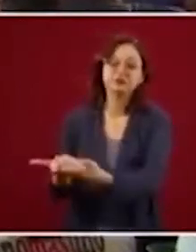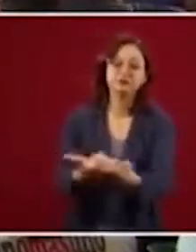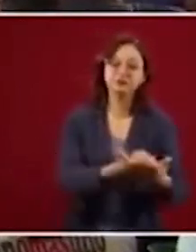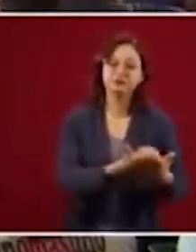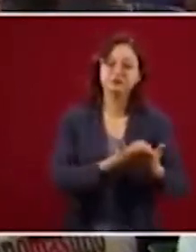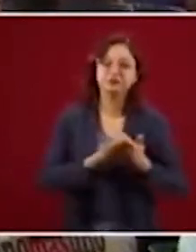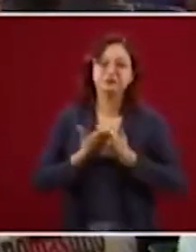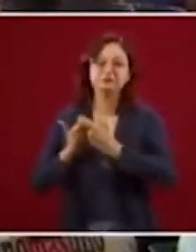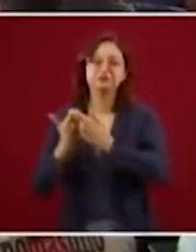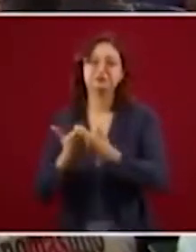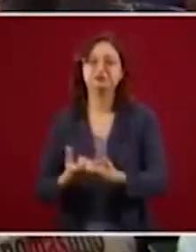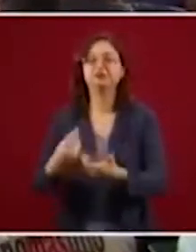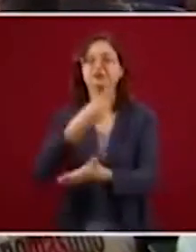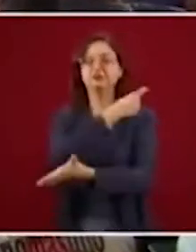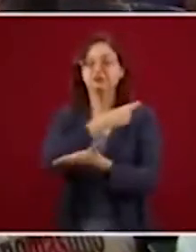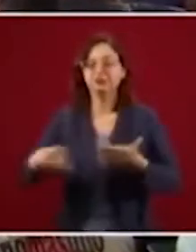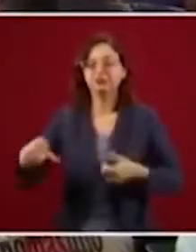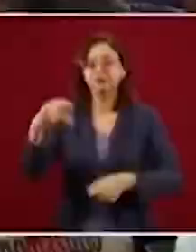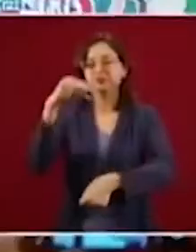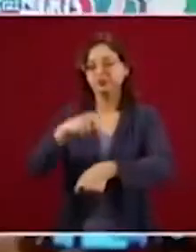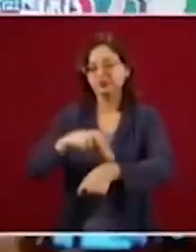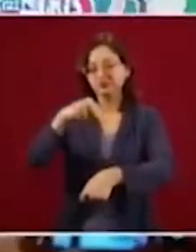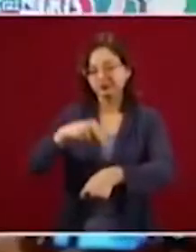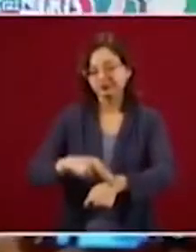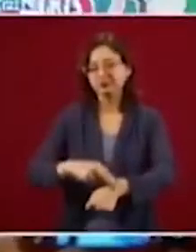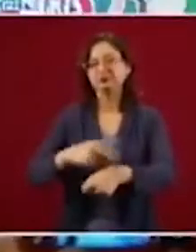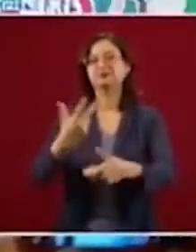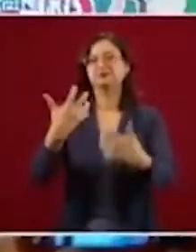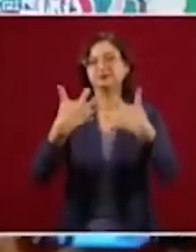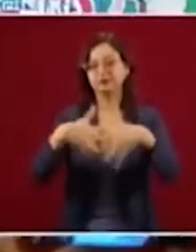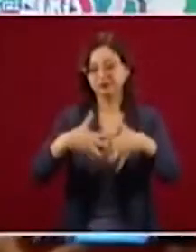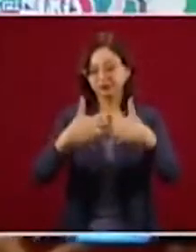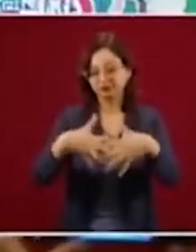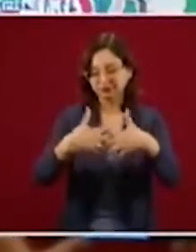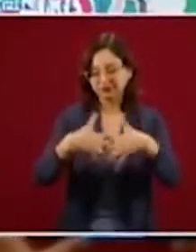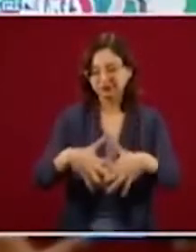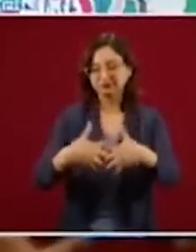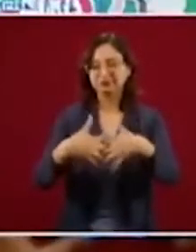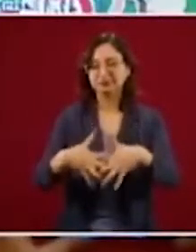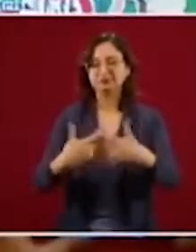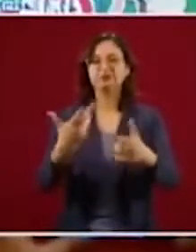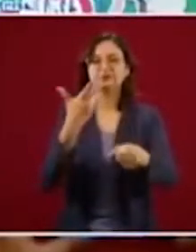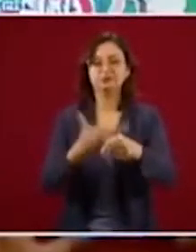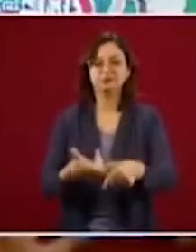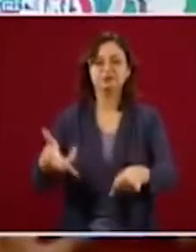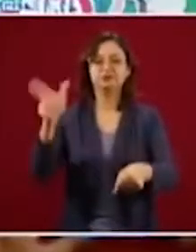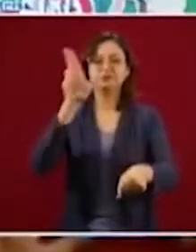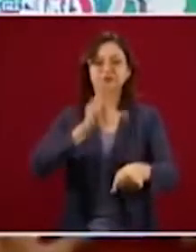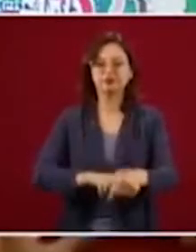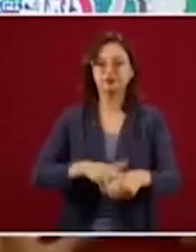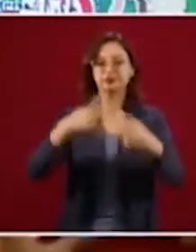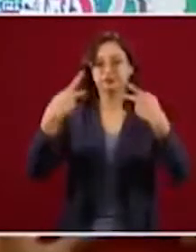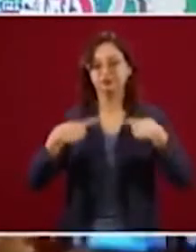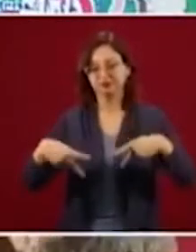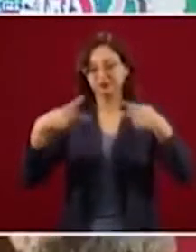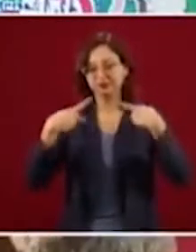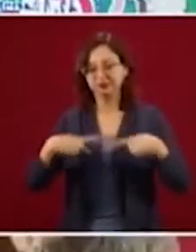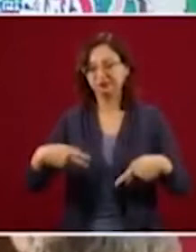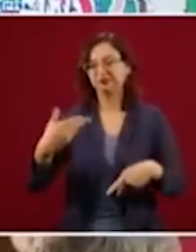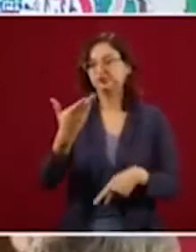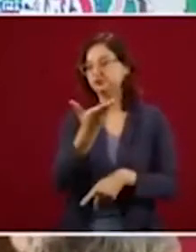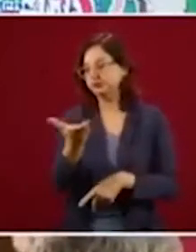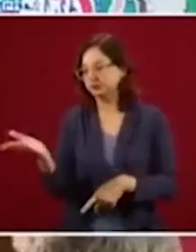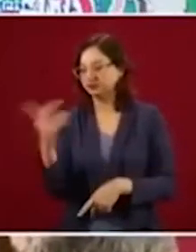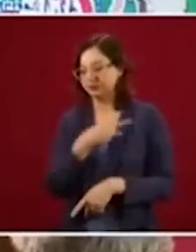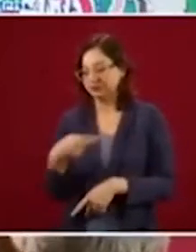en el diseño presentado, que es el 5 de mayo de 2020, López Obrador aclaró que es una fecha tentativa. Para la rifa, la Lotería Nacional